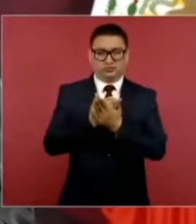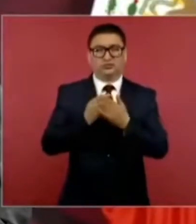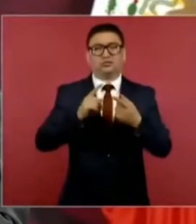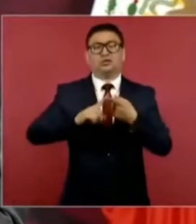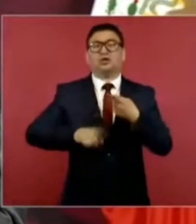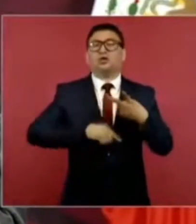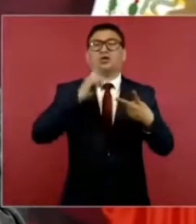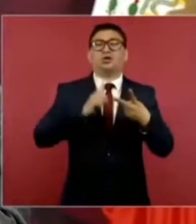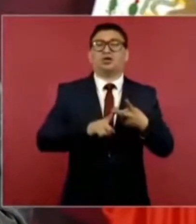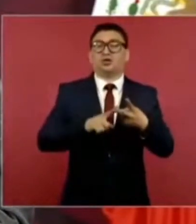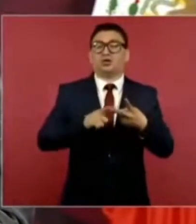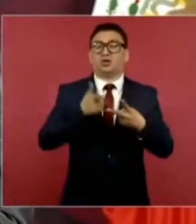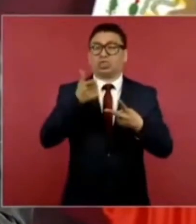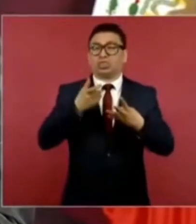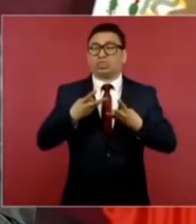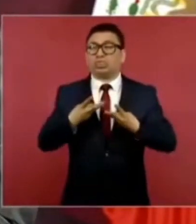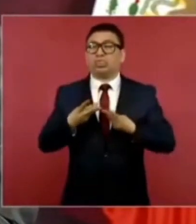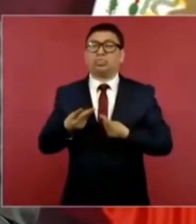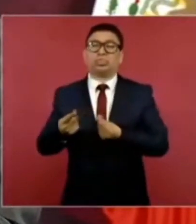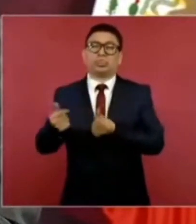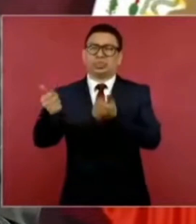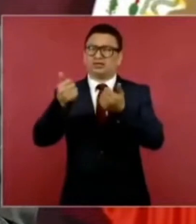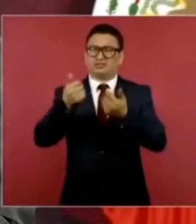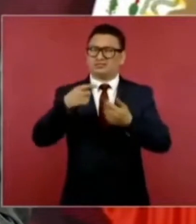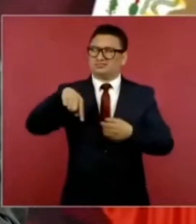eliminando todos los gastos superfluos,